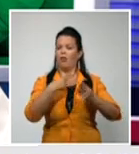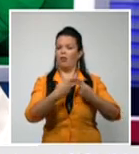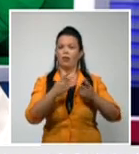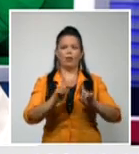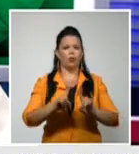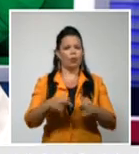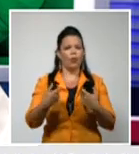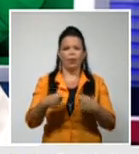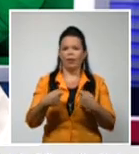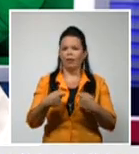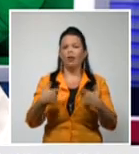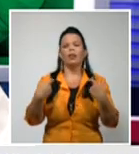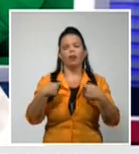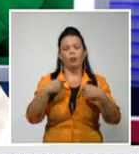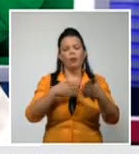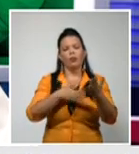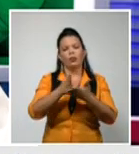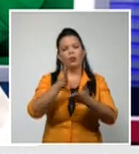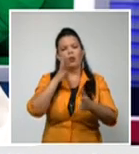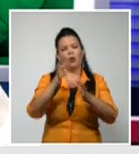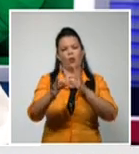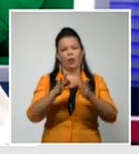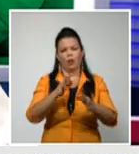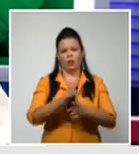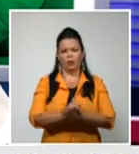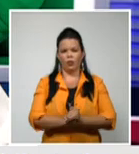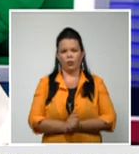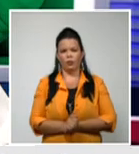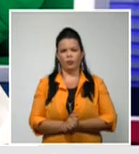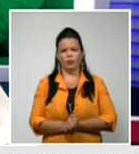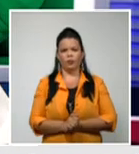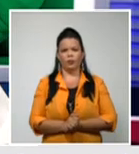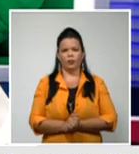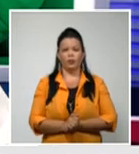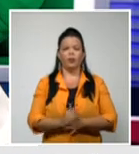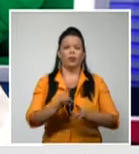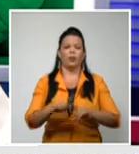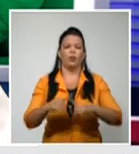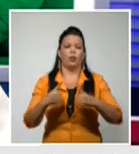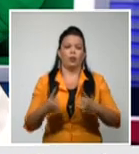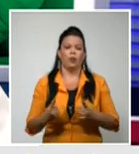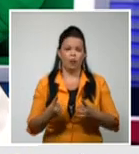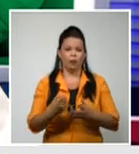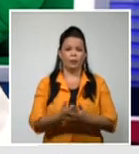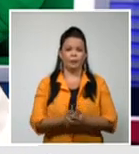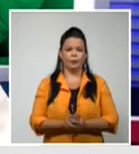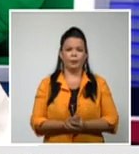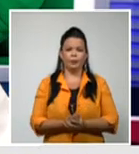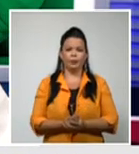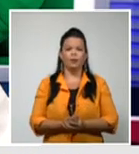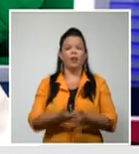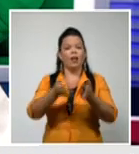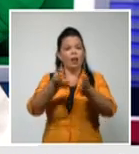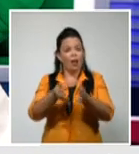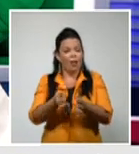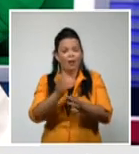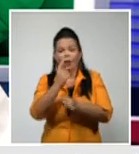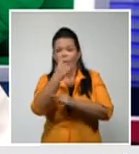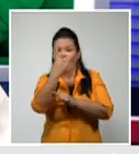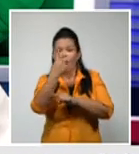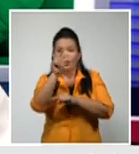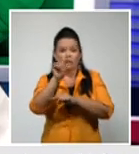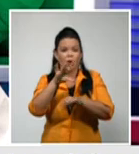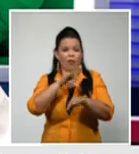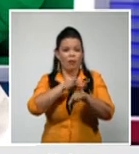decía el comandante Che Guevara, ¿no? Porque realmente se incrementa rápidamente.